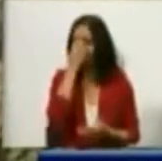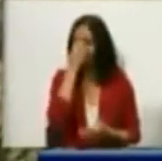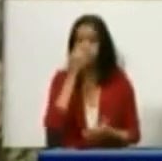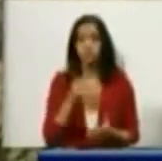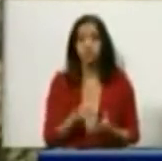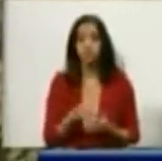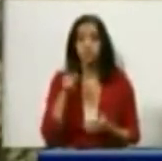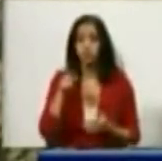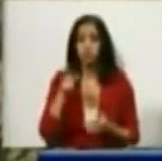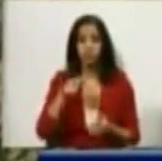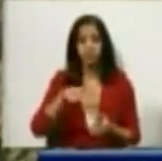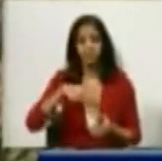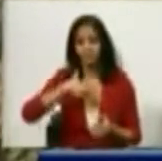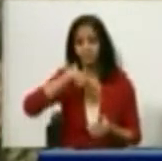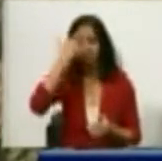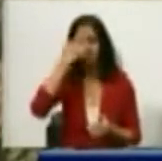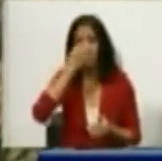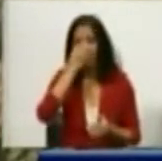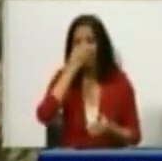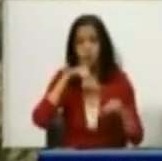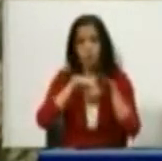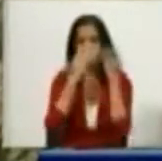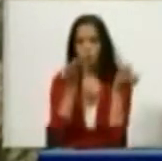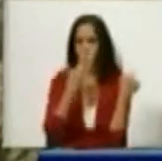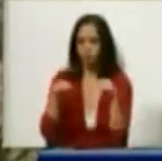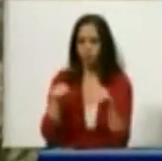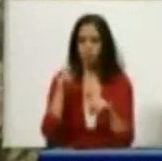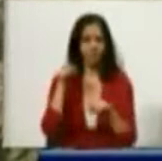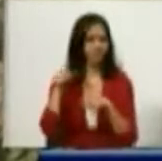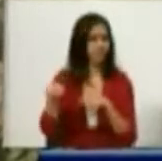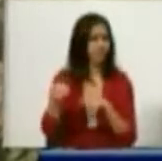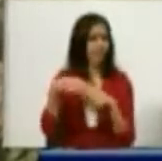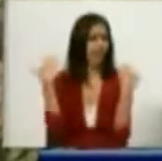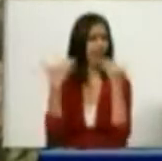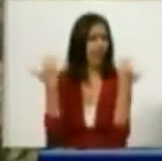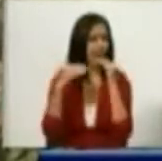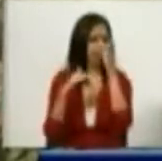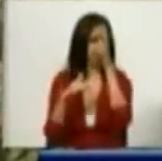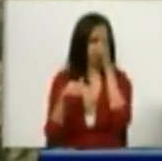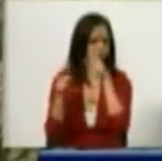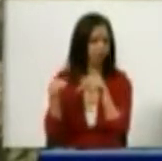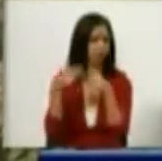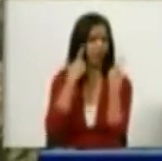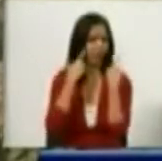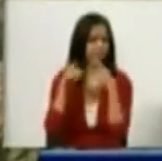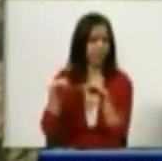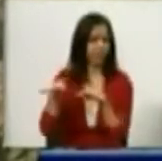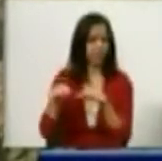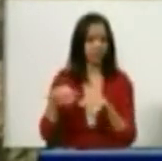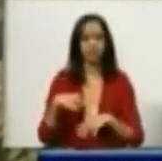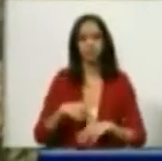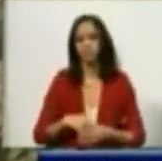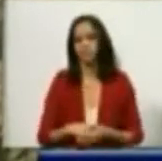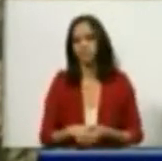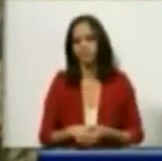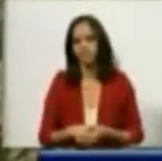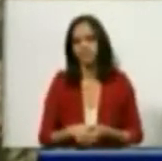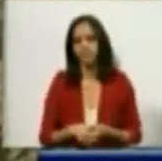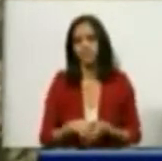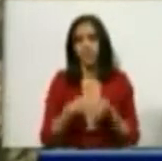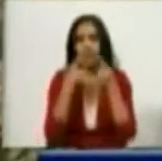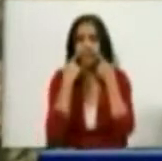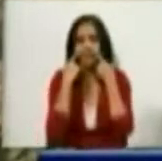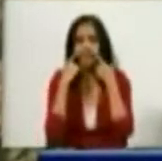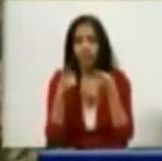quedaste en ridículo ante el mundo eres Hazme reír del mundo entero no solo te vio Ahí